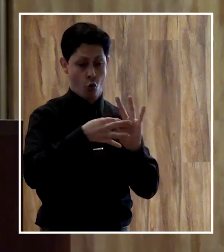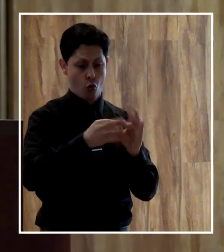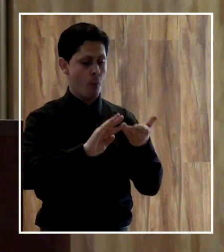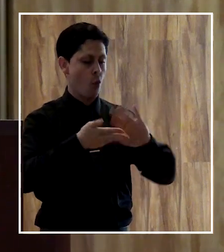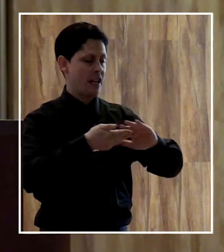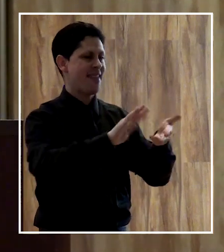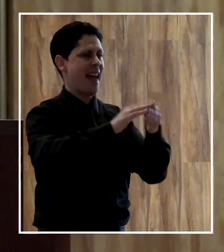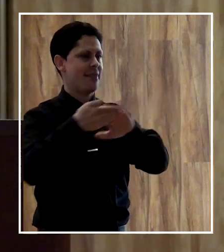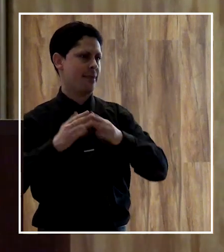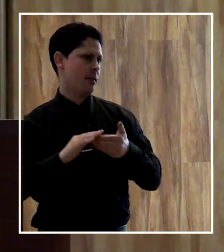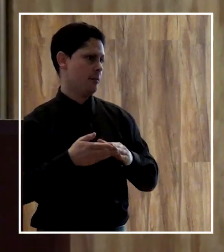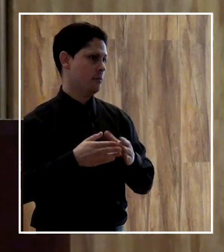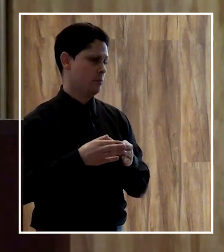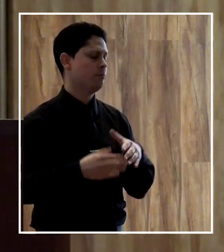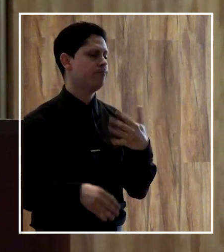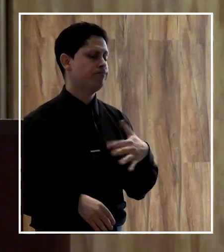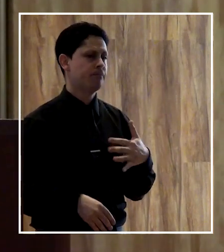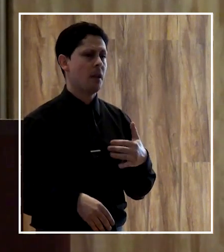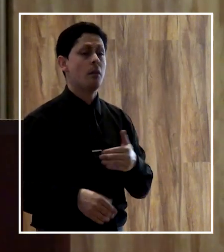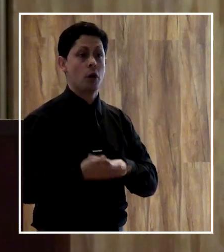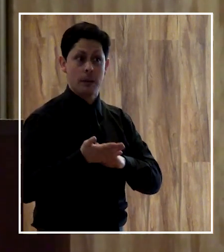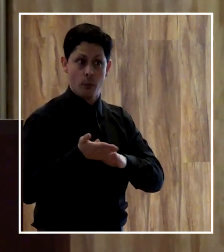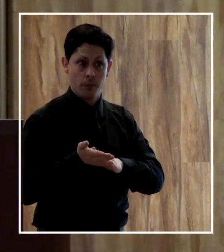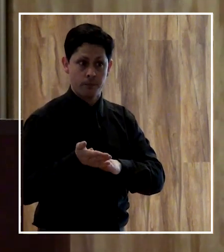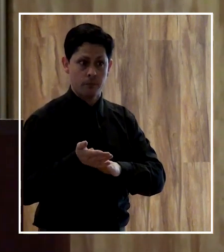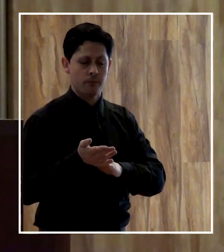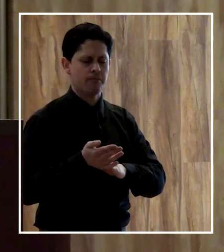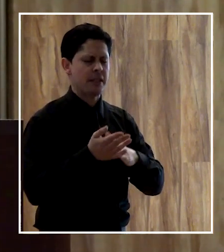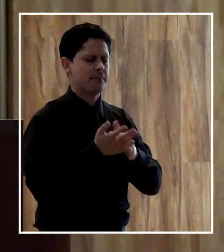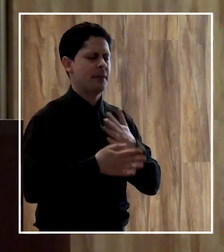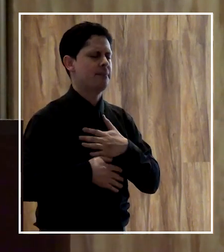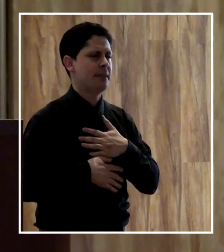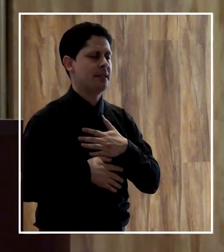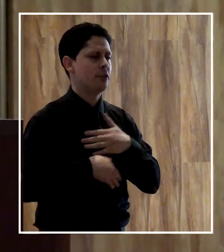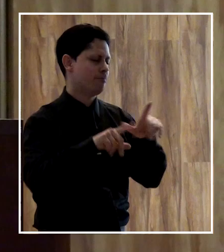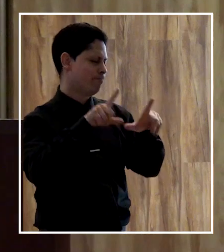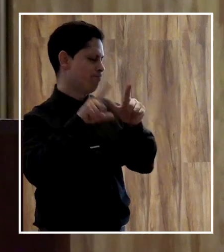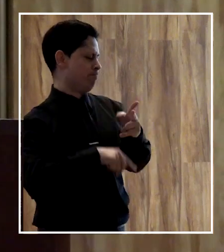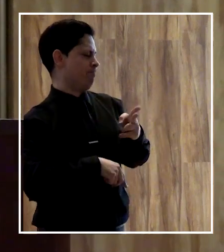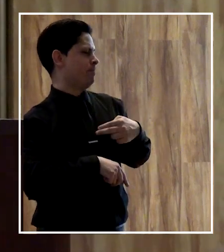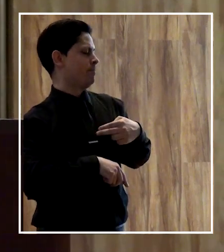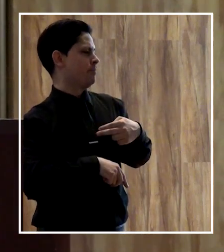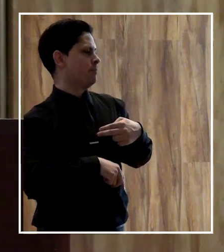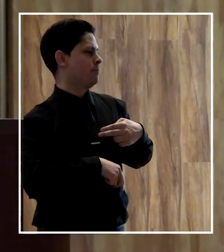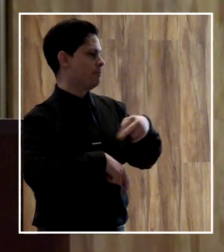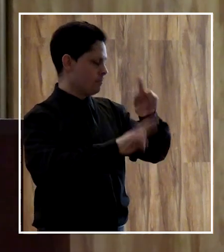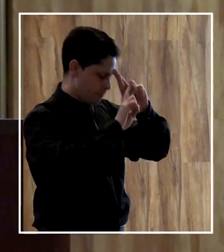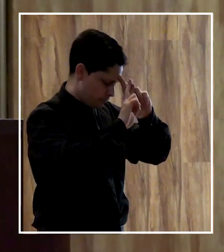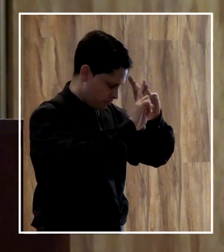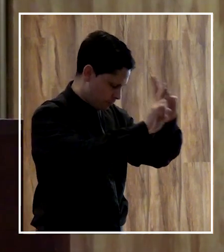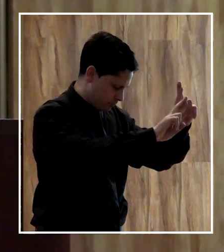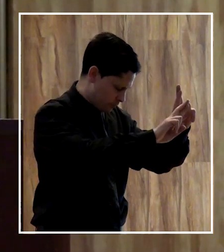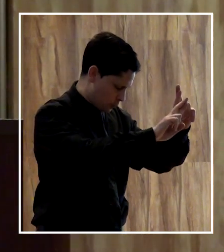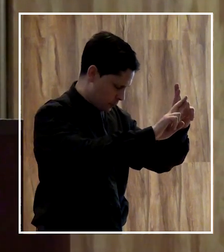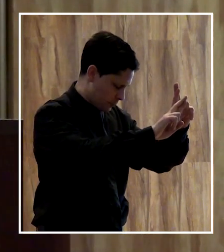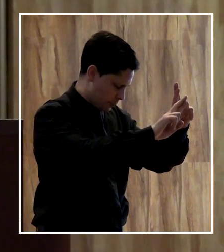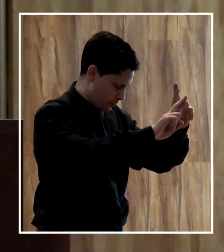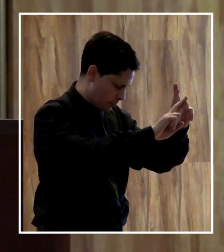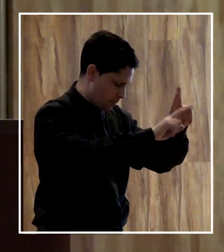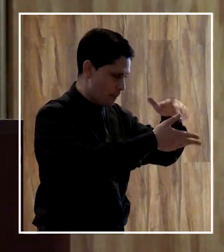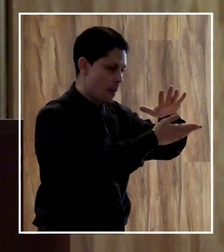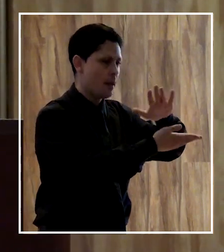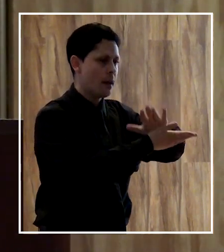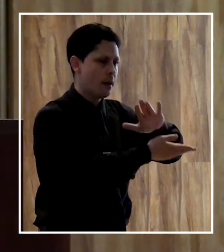ejemplo. Me siento privilegiada por participar en este acto de